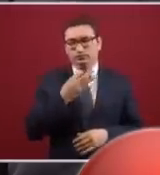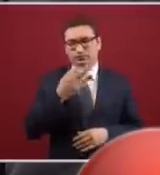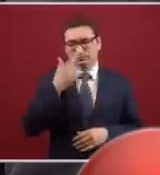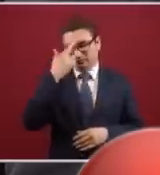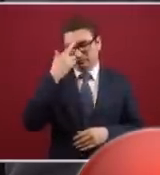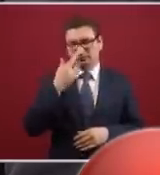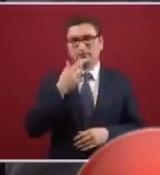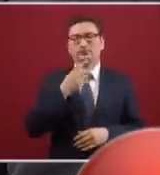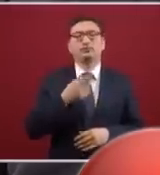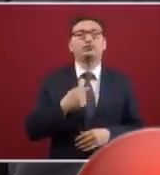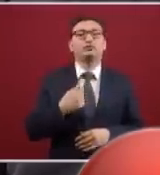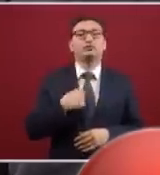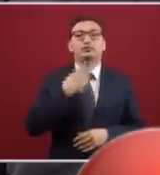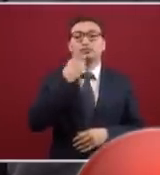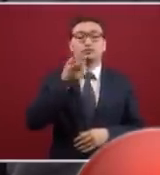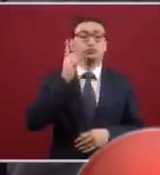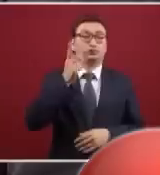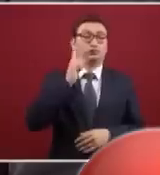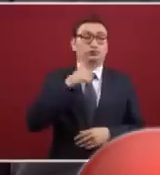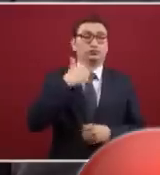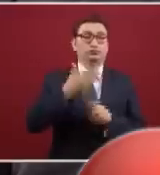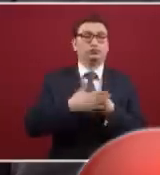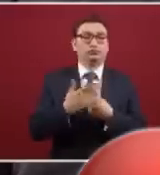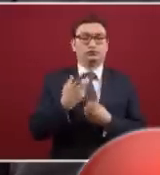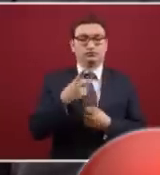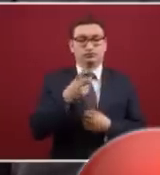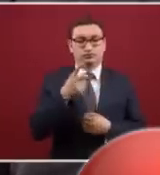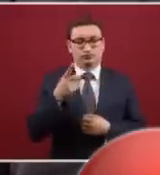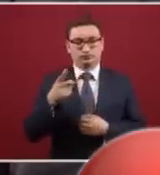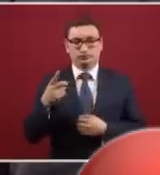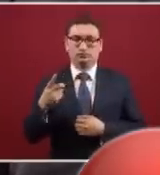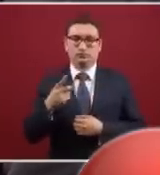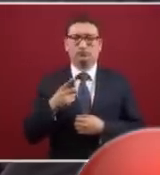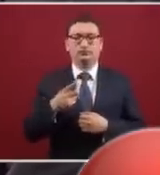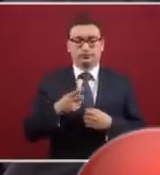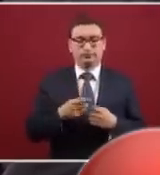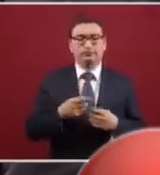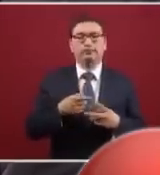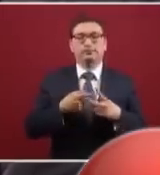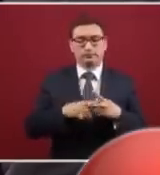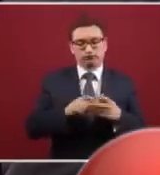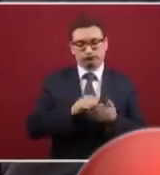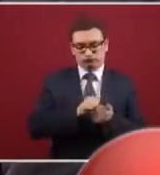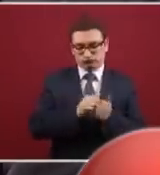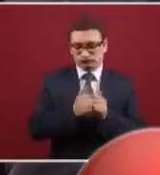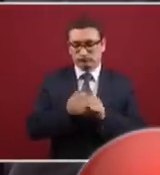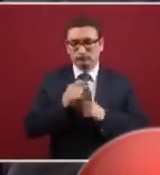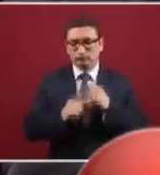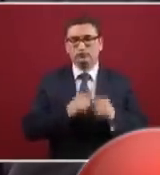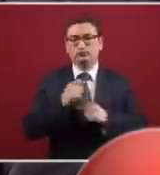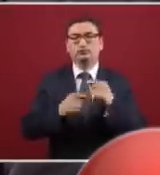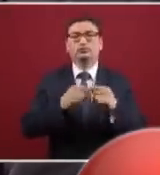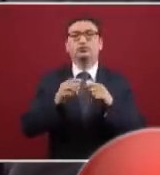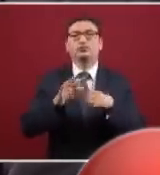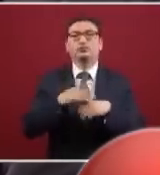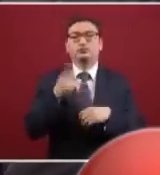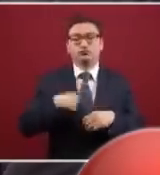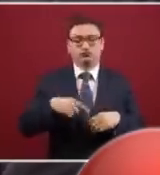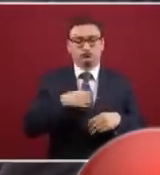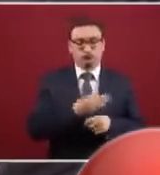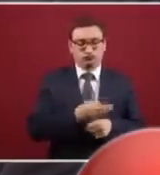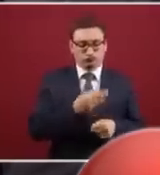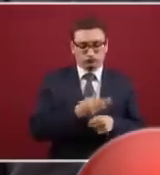diciembre se terminen de sentar las bases para la transformación del país.